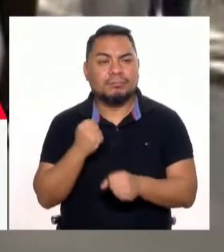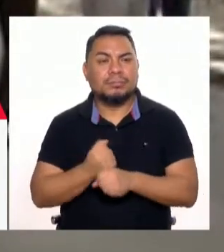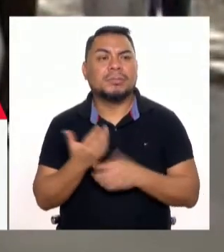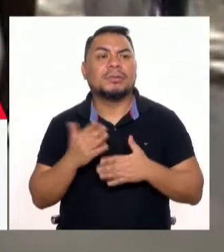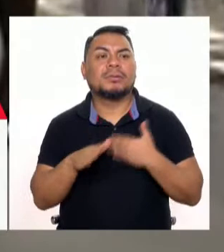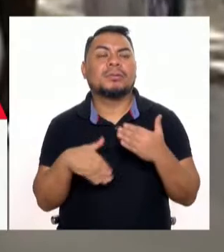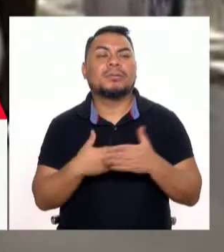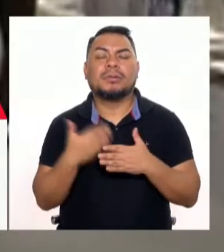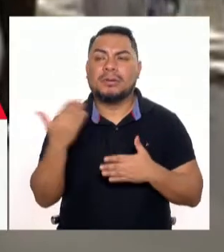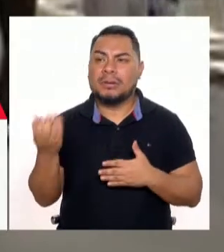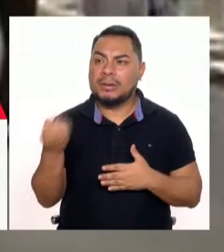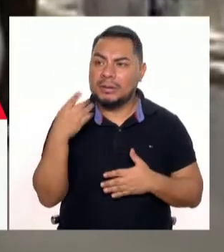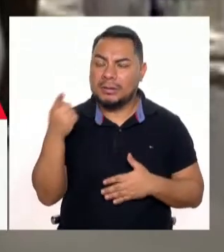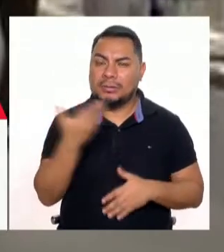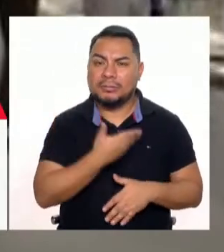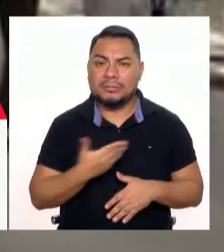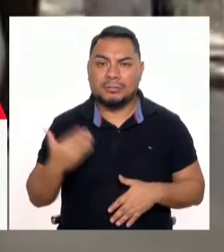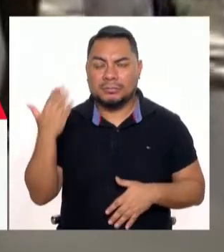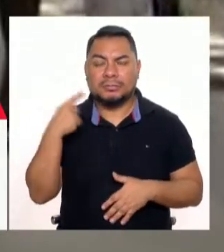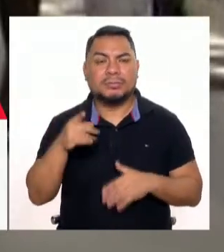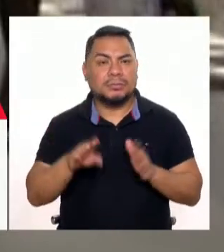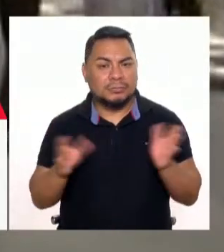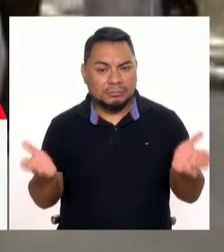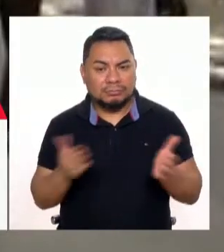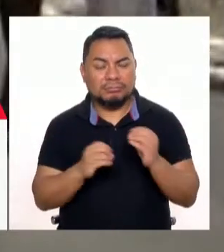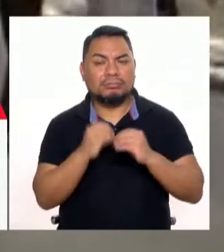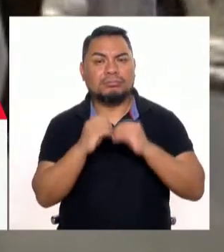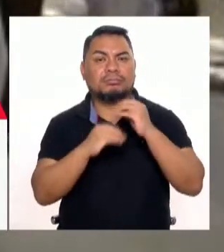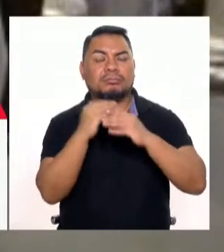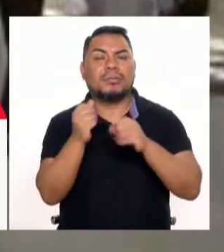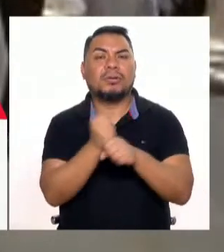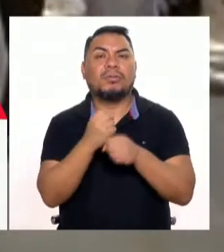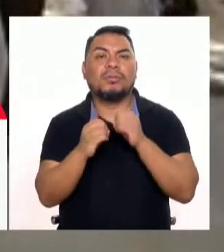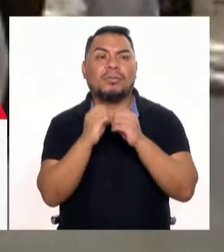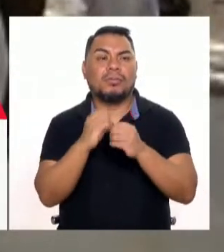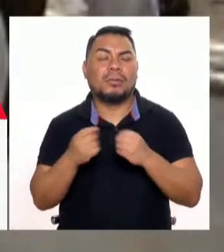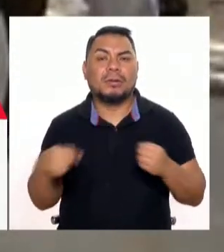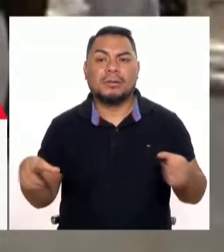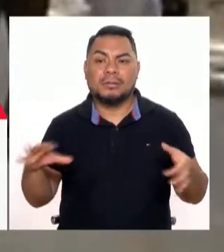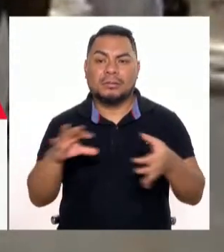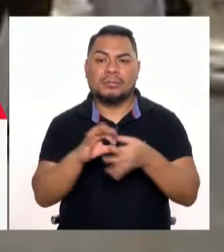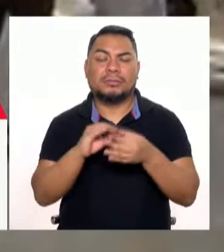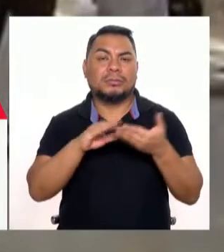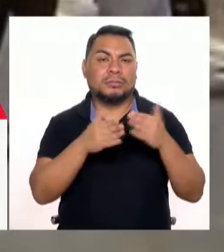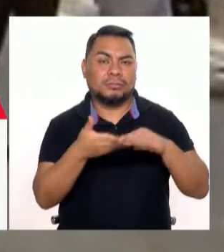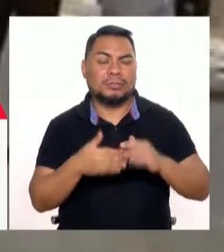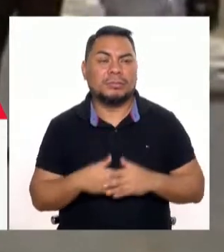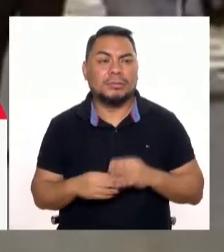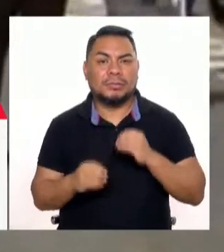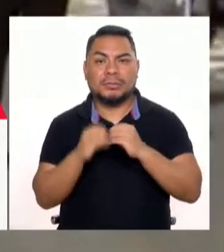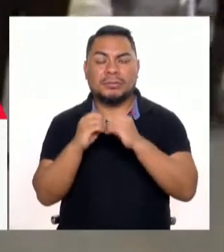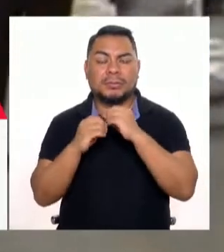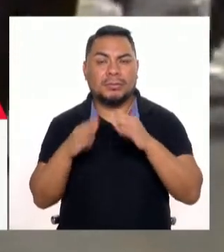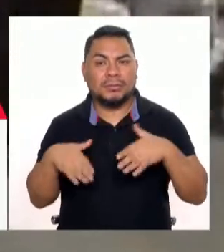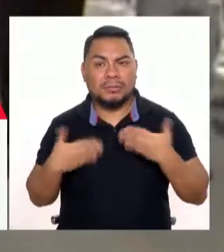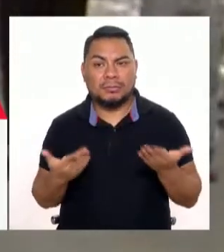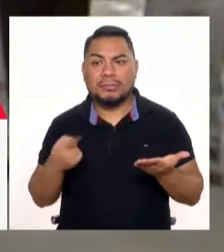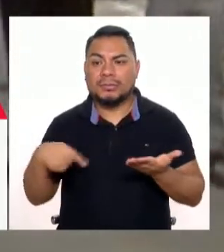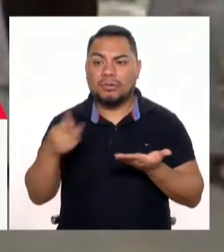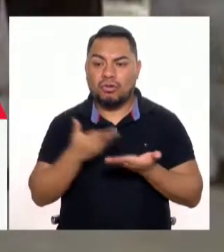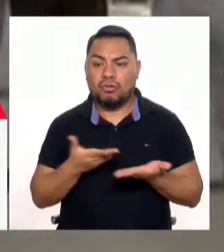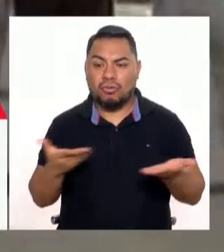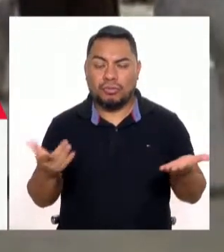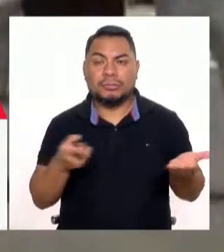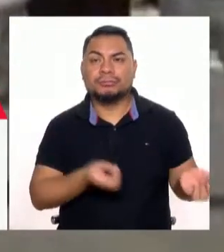instrucciones de Nuestra Señora presidenta para sacar adelante obras que emanen a nuestros pueblos obras que permitan sacar a nuestros